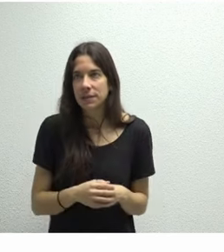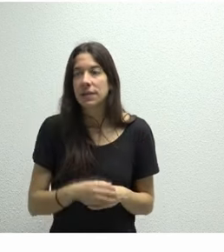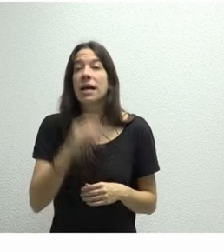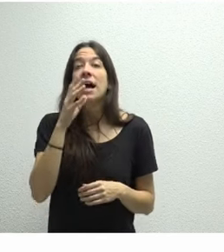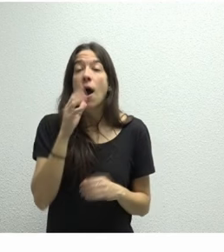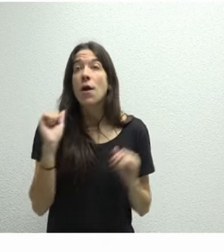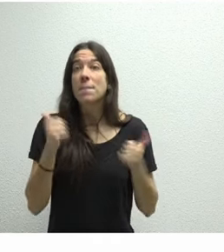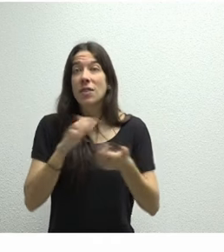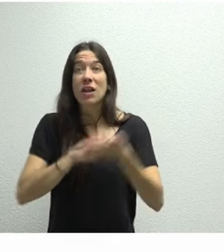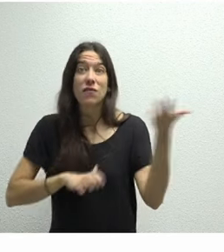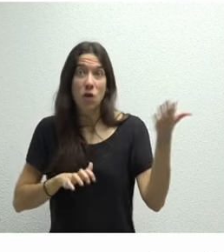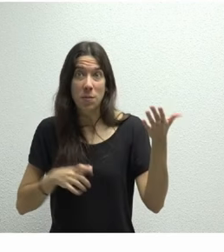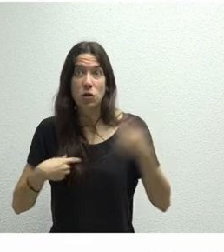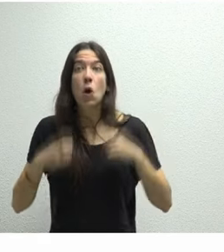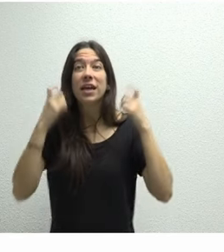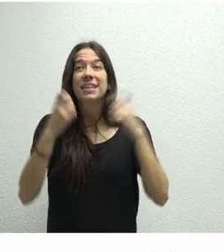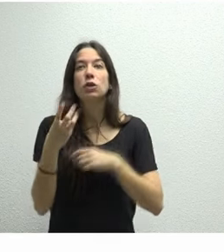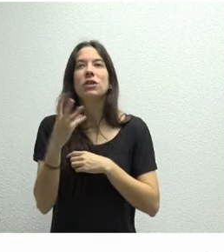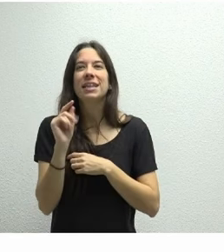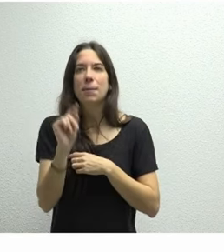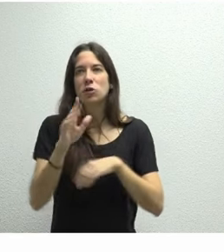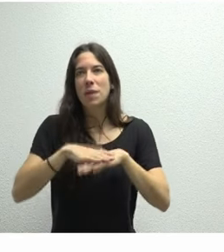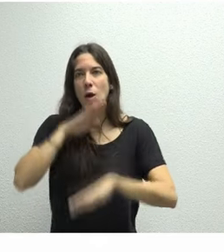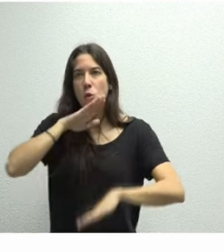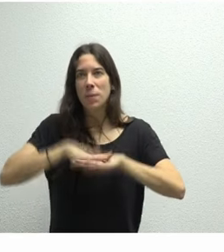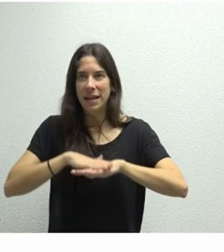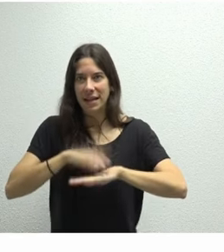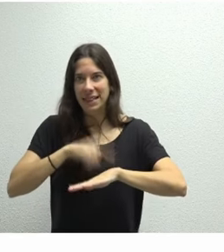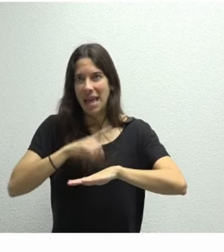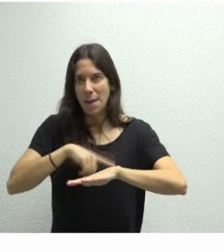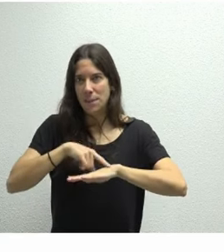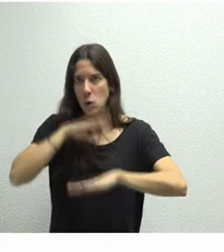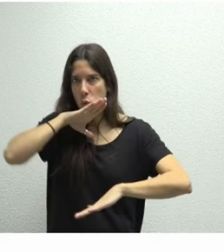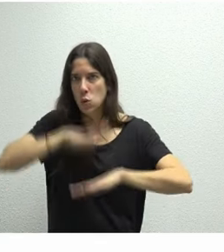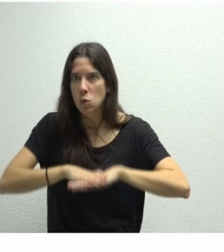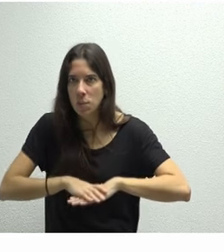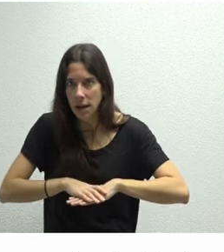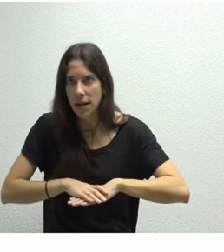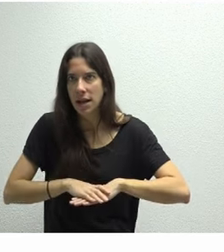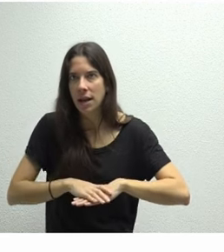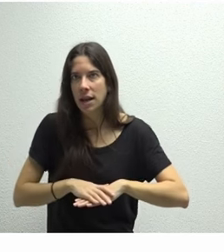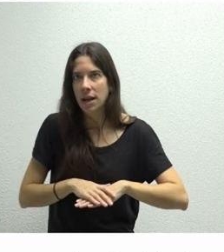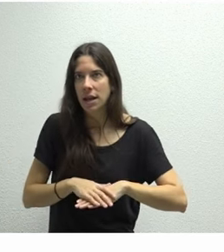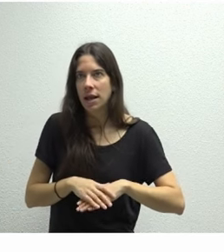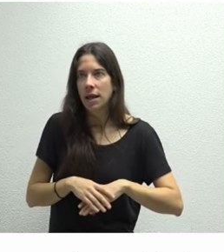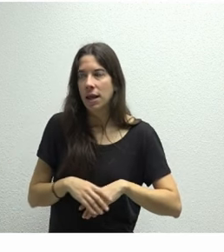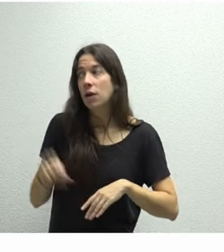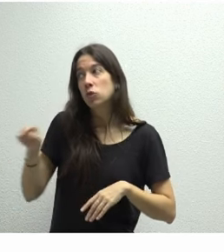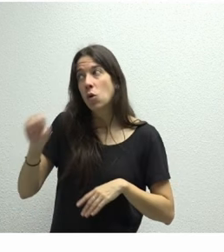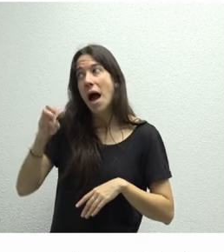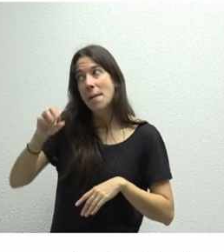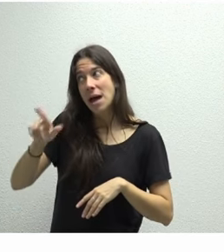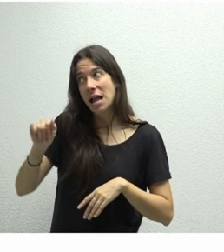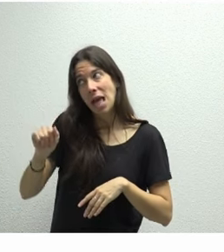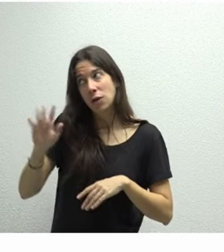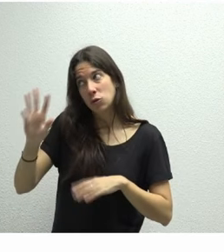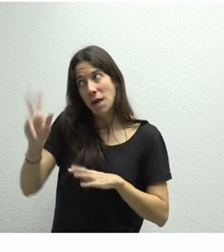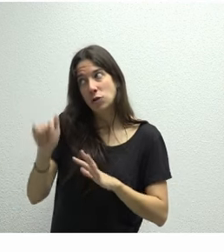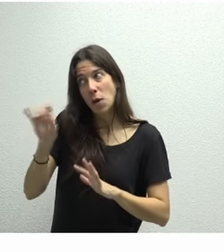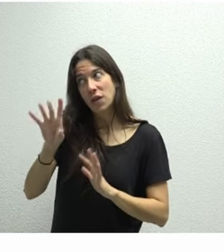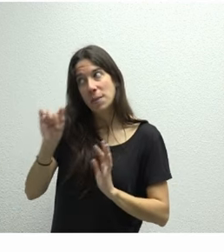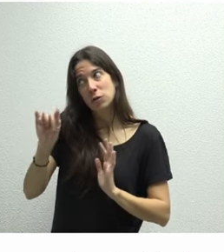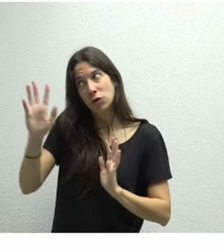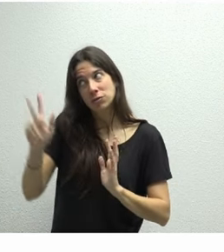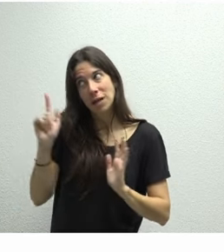informe intentaré en media hora para cumplir el tiempo me robado 15 minutos lo siento no